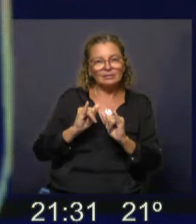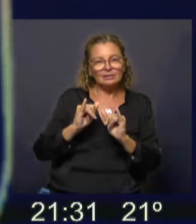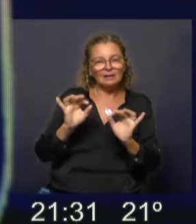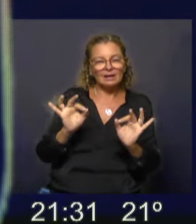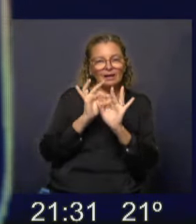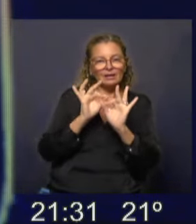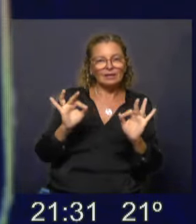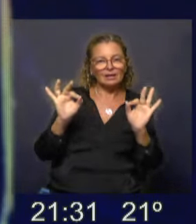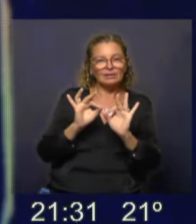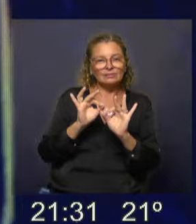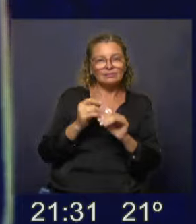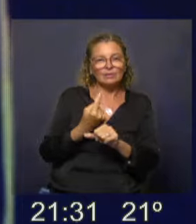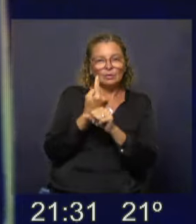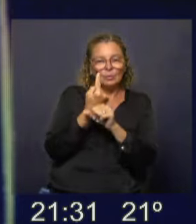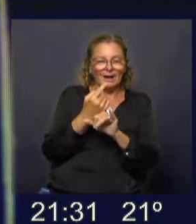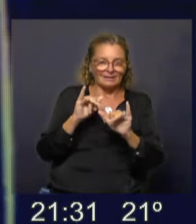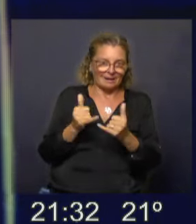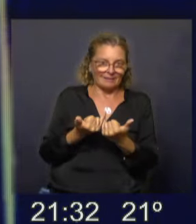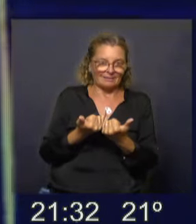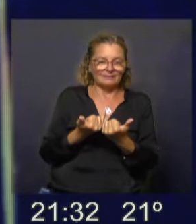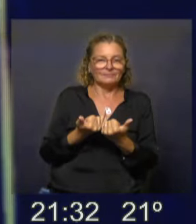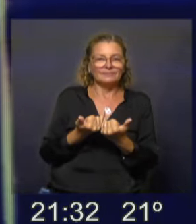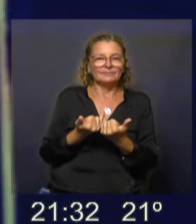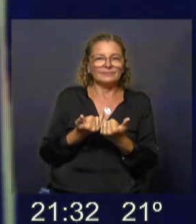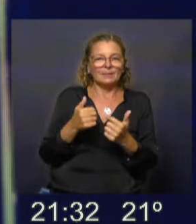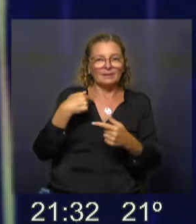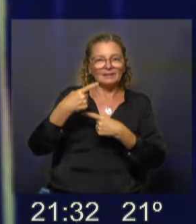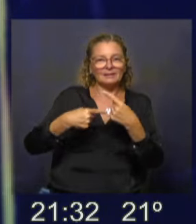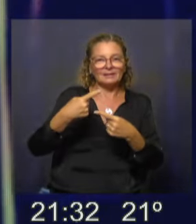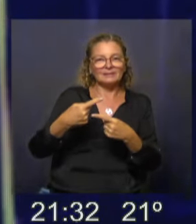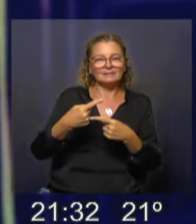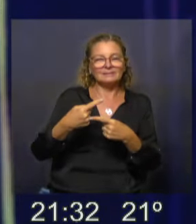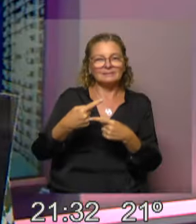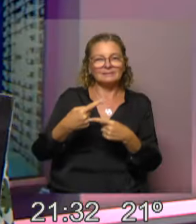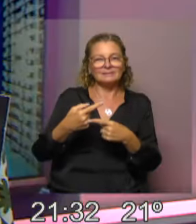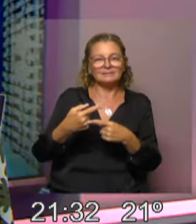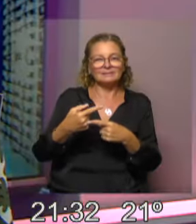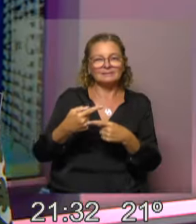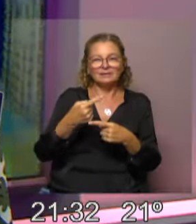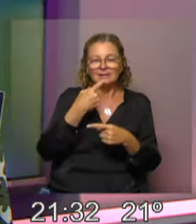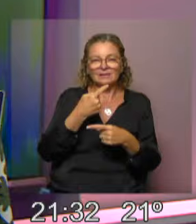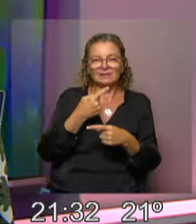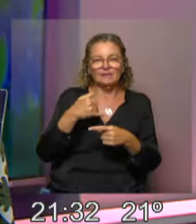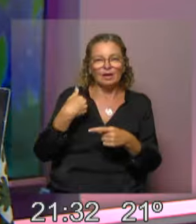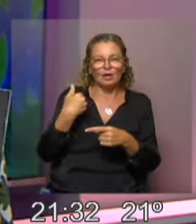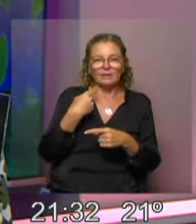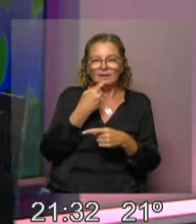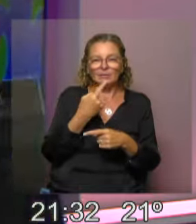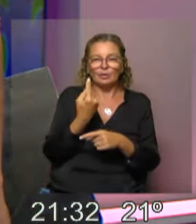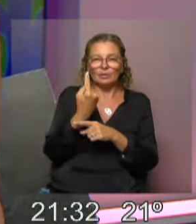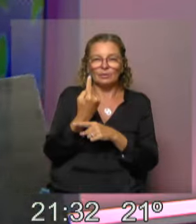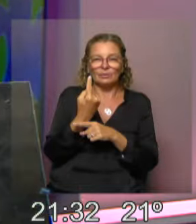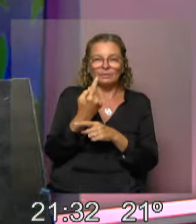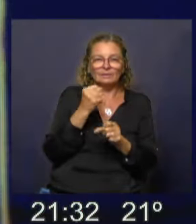armar canciones. Estamos ahí en una, armando. Y ahí para seguir. Está cuando mirada. Dicen en una, cuando los jóvenes decimos en una, es